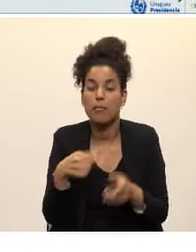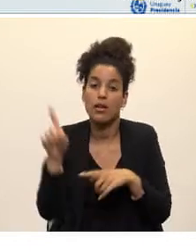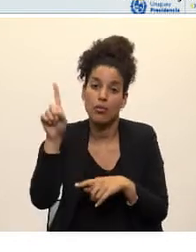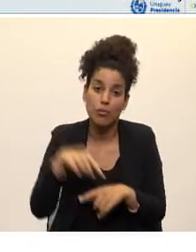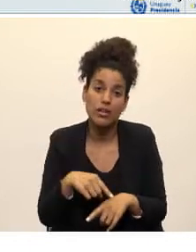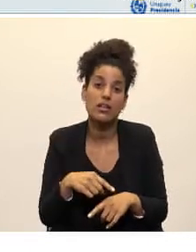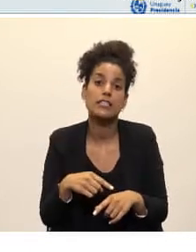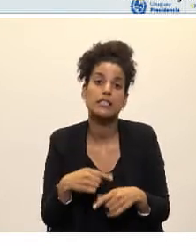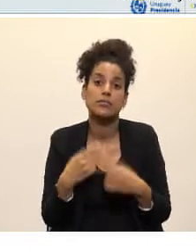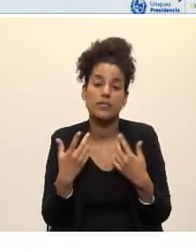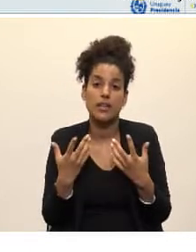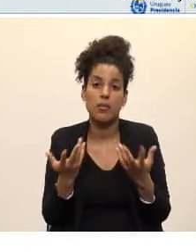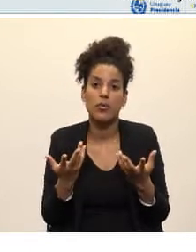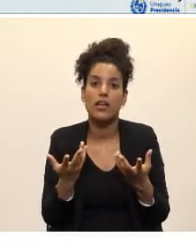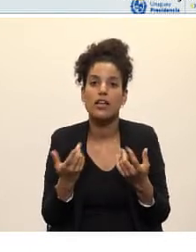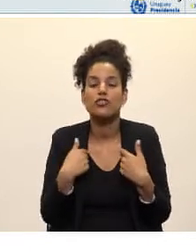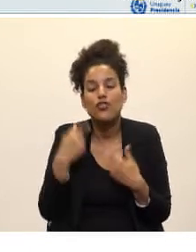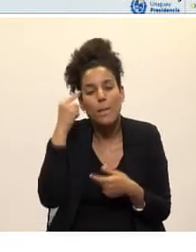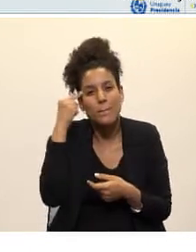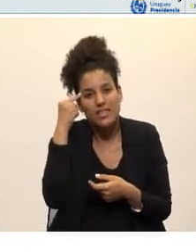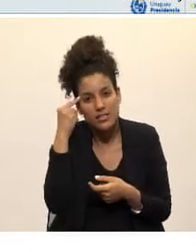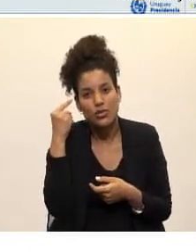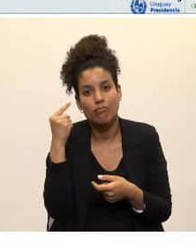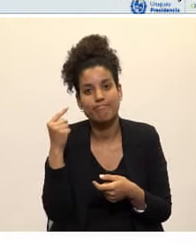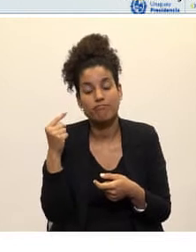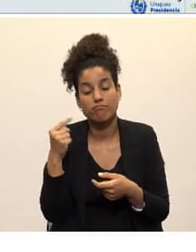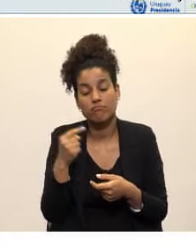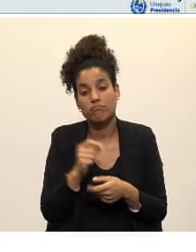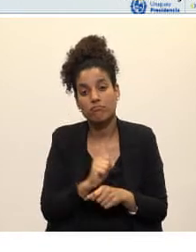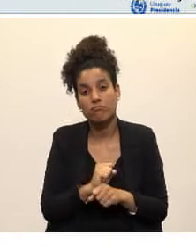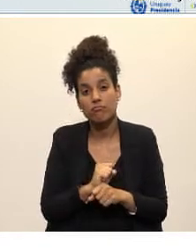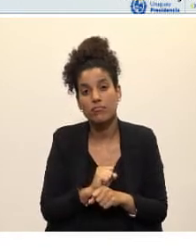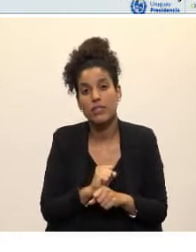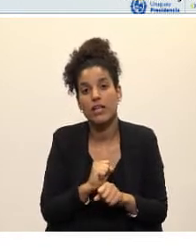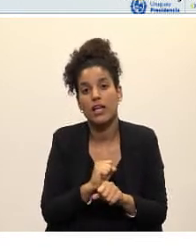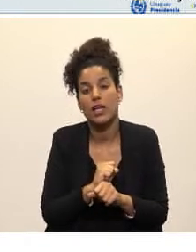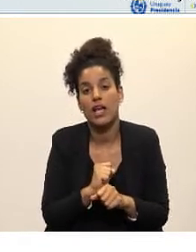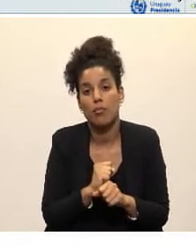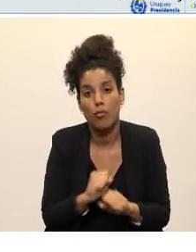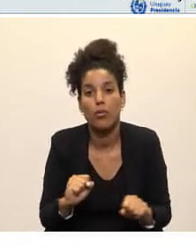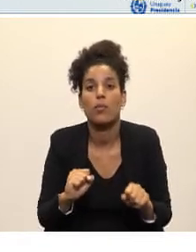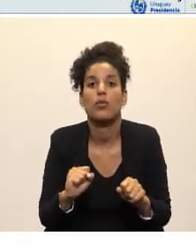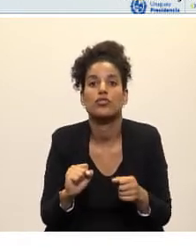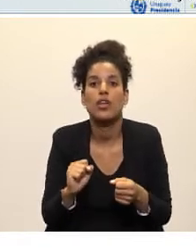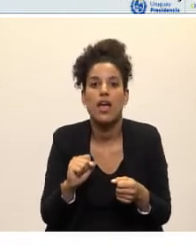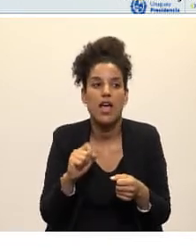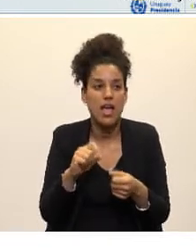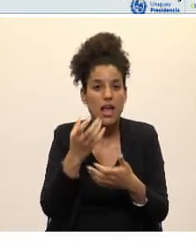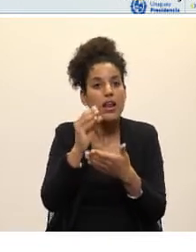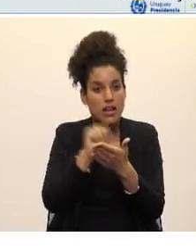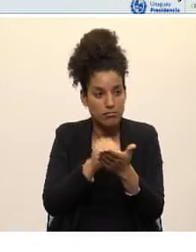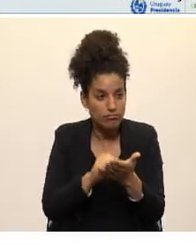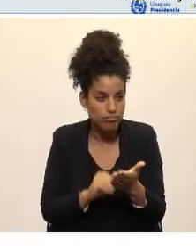cuestión porque creo que, además de poder atravesar el currículum con saberes vinculados con